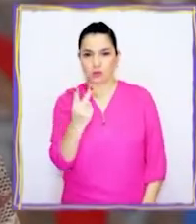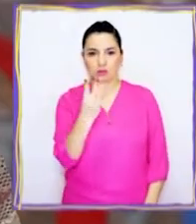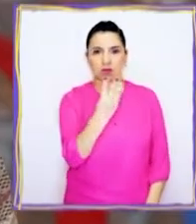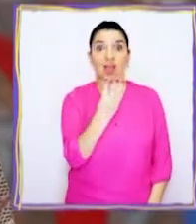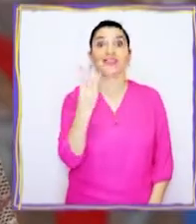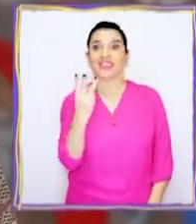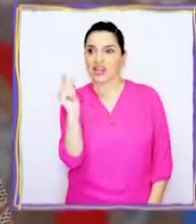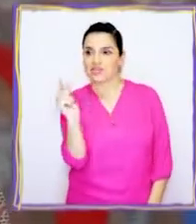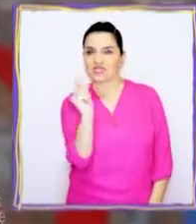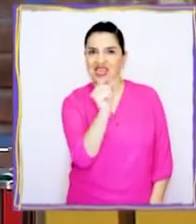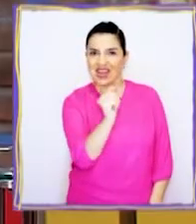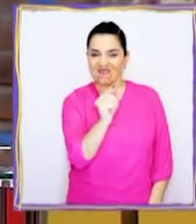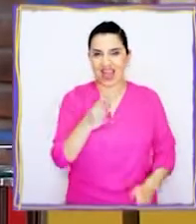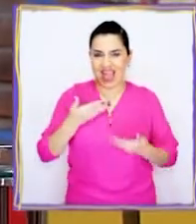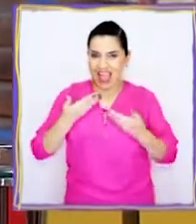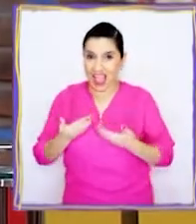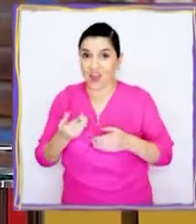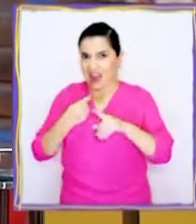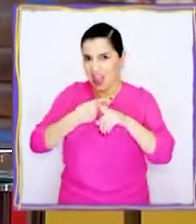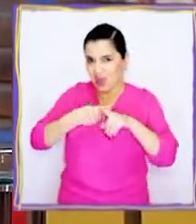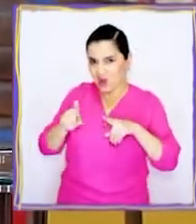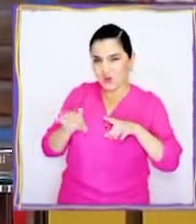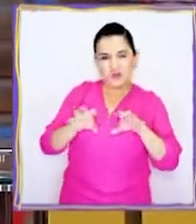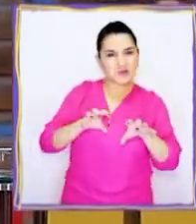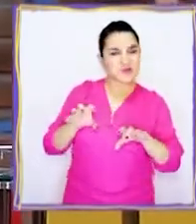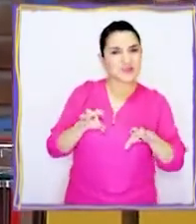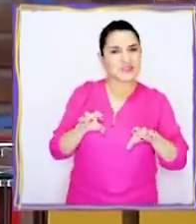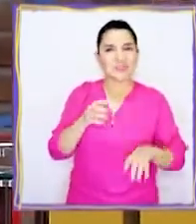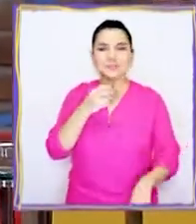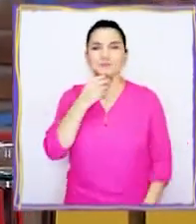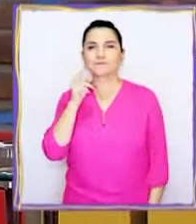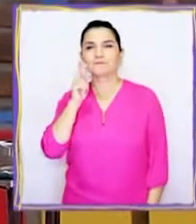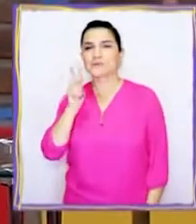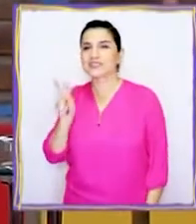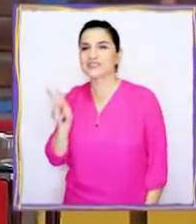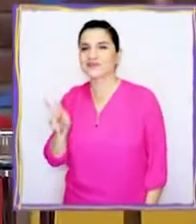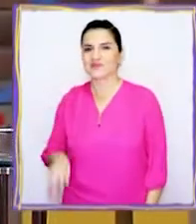Tiene 3 sílabas. Ahora veamos qué más hay.